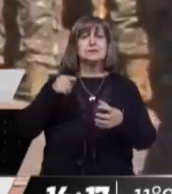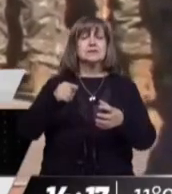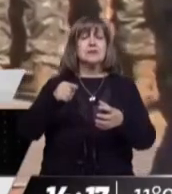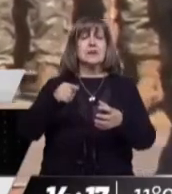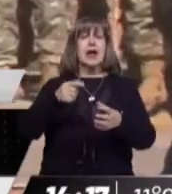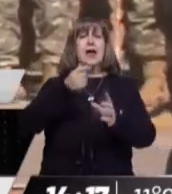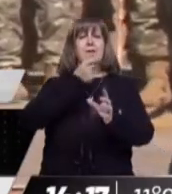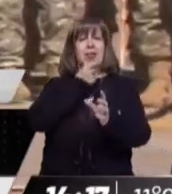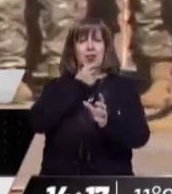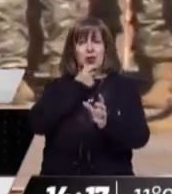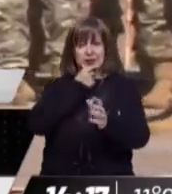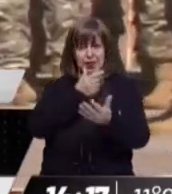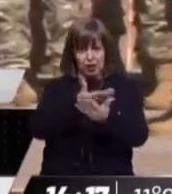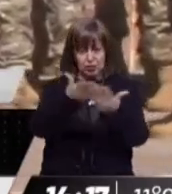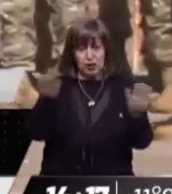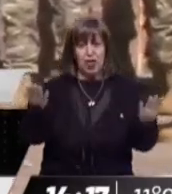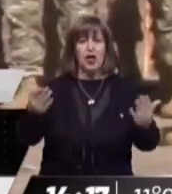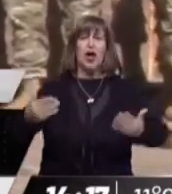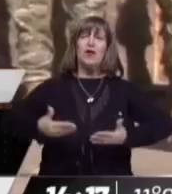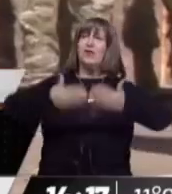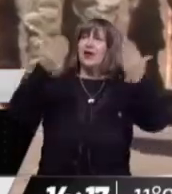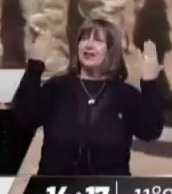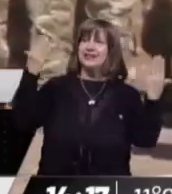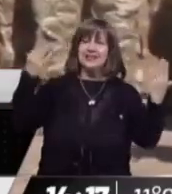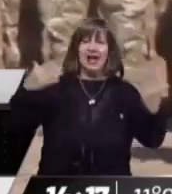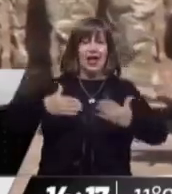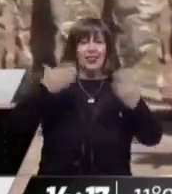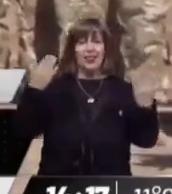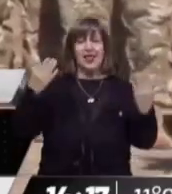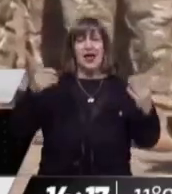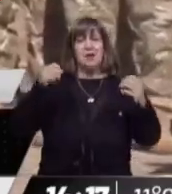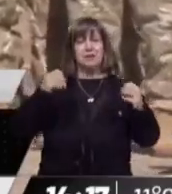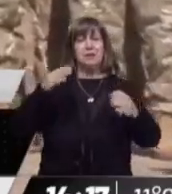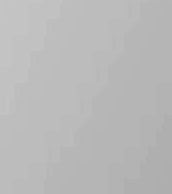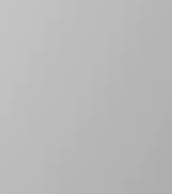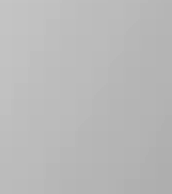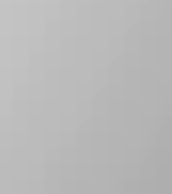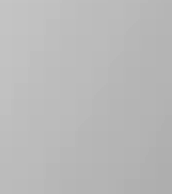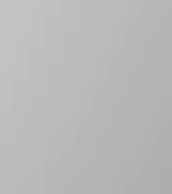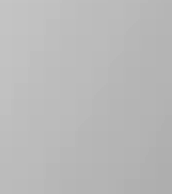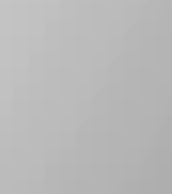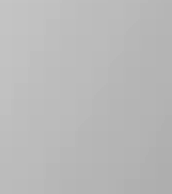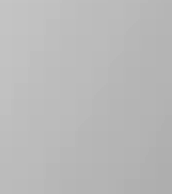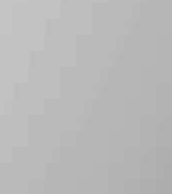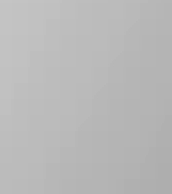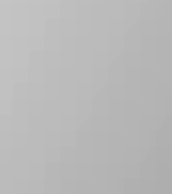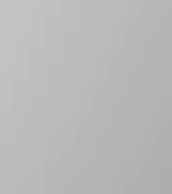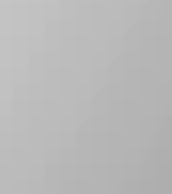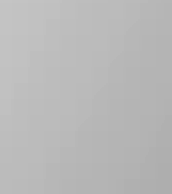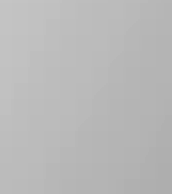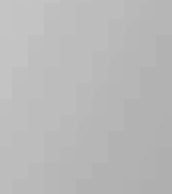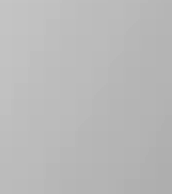y mendocinos, feliz Día del Ejército Argentino. Gracias.